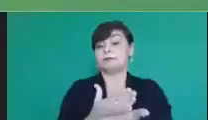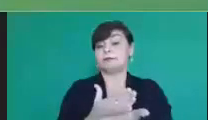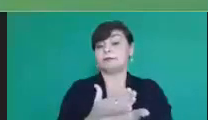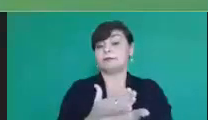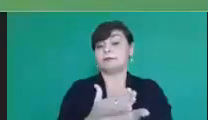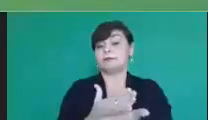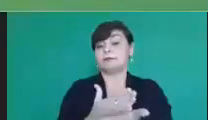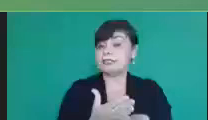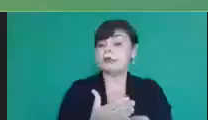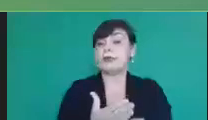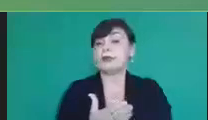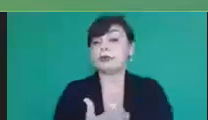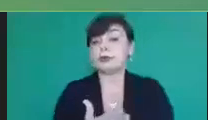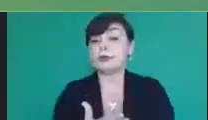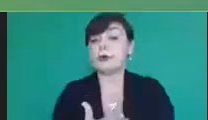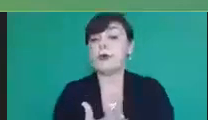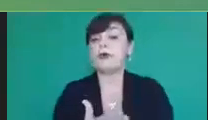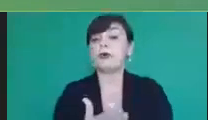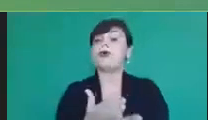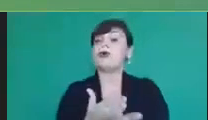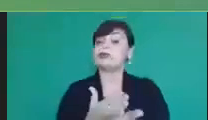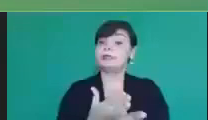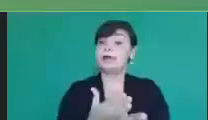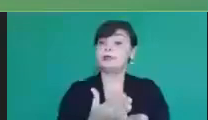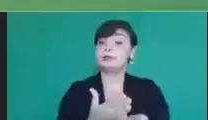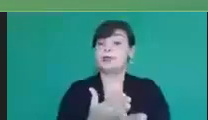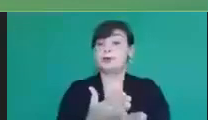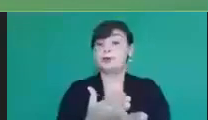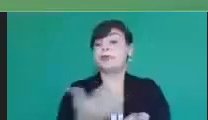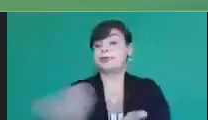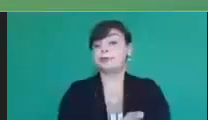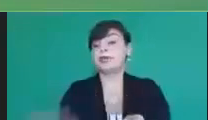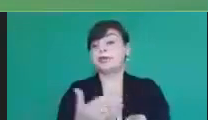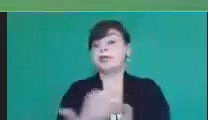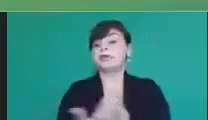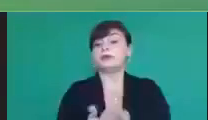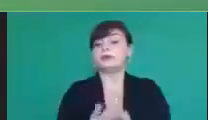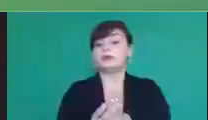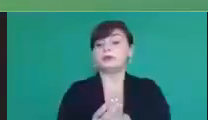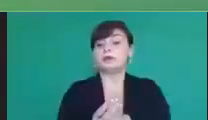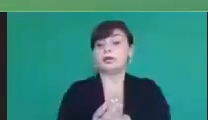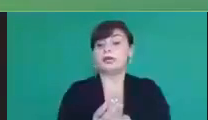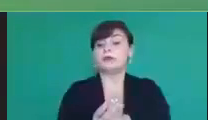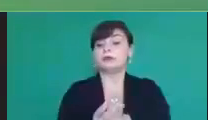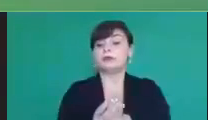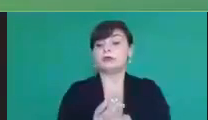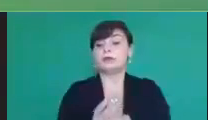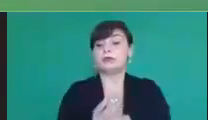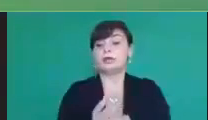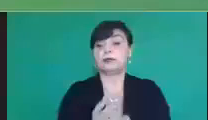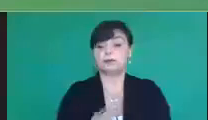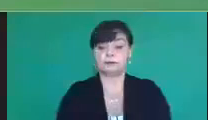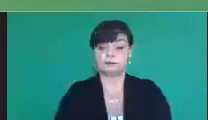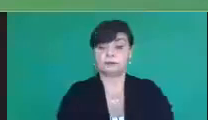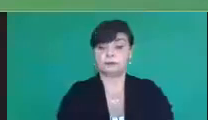la utilizo para producto cocinado, pues también es un riesgo